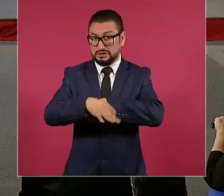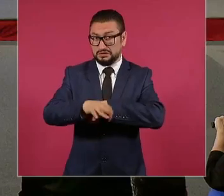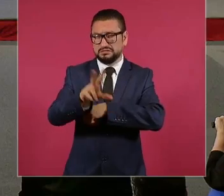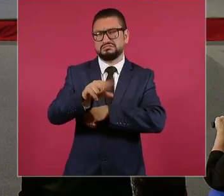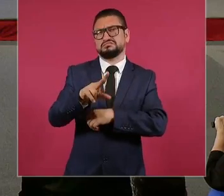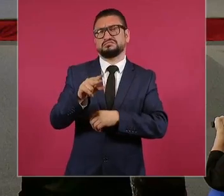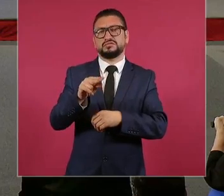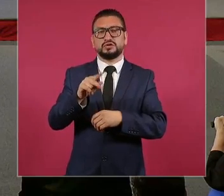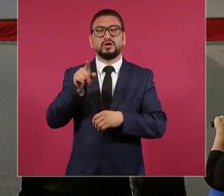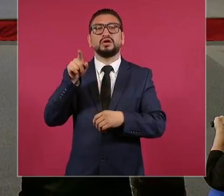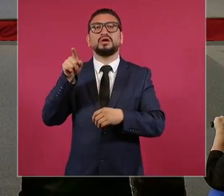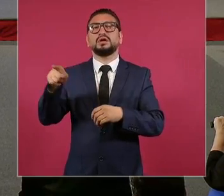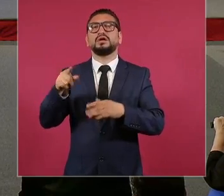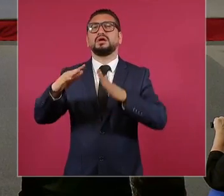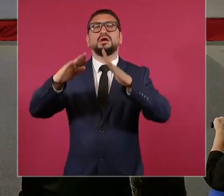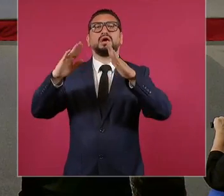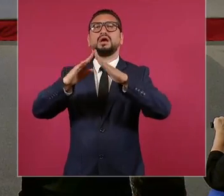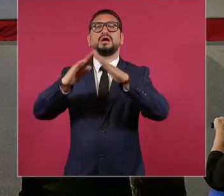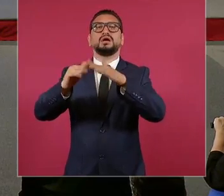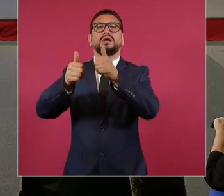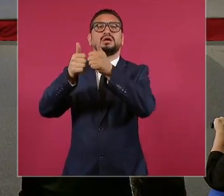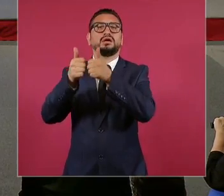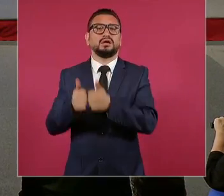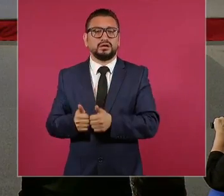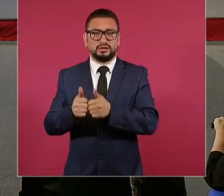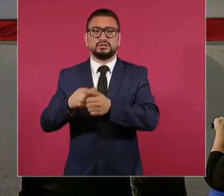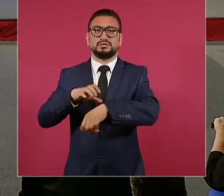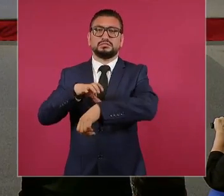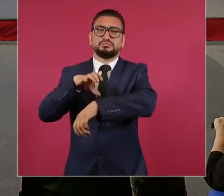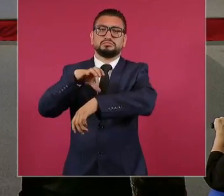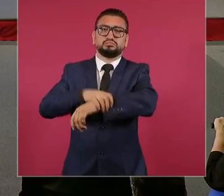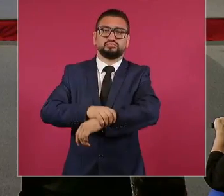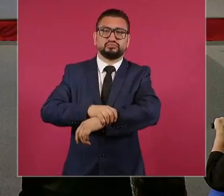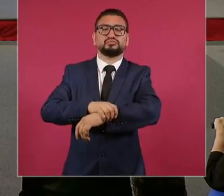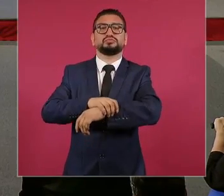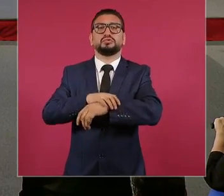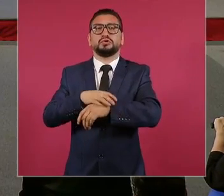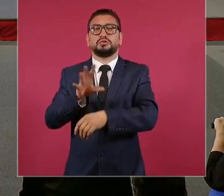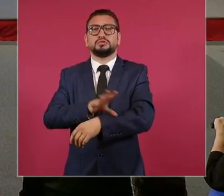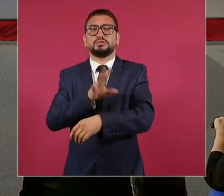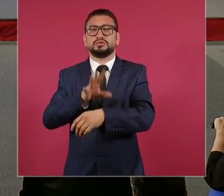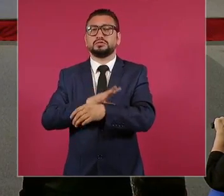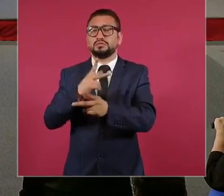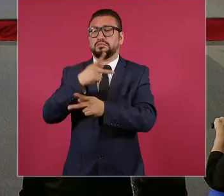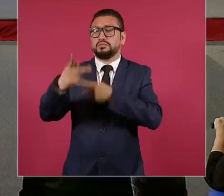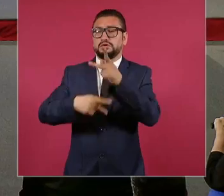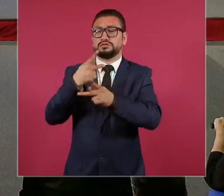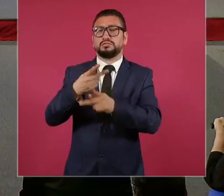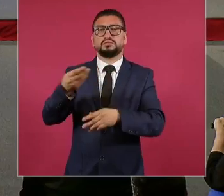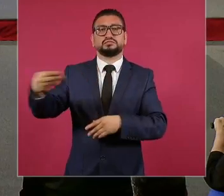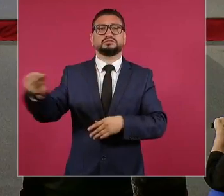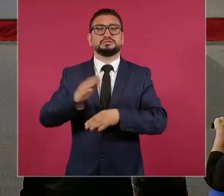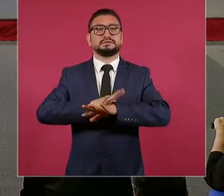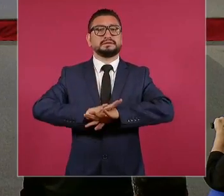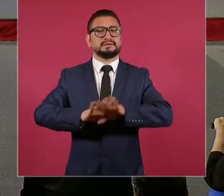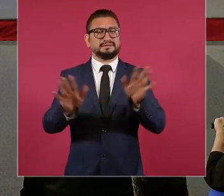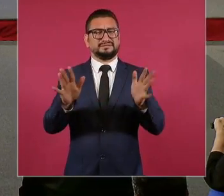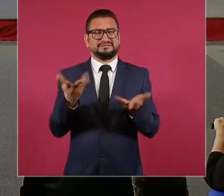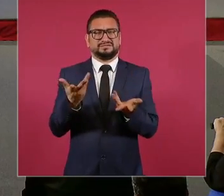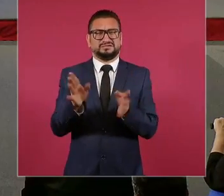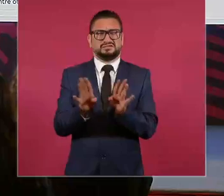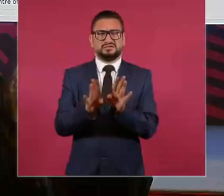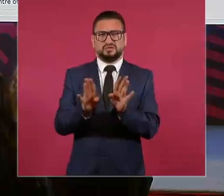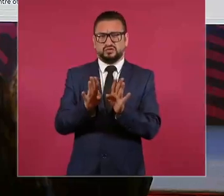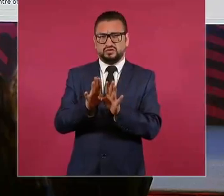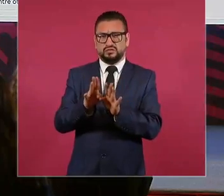prisión domiciliaria, aportación de brazalete electrónico y entrega de pasaportes. Pero vean qué tipo de